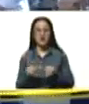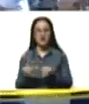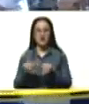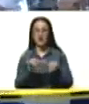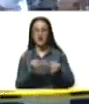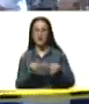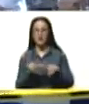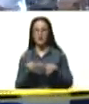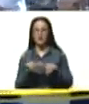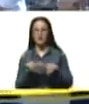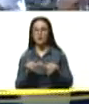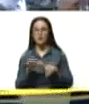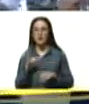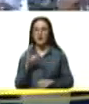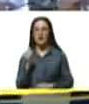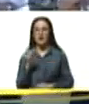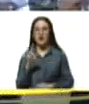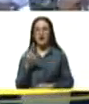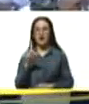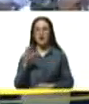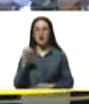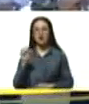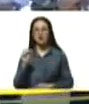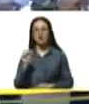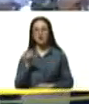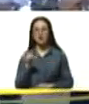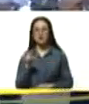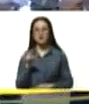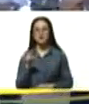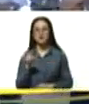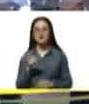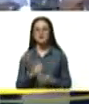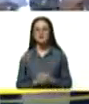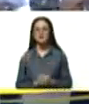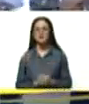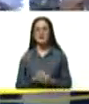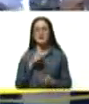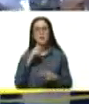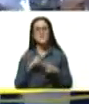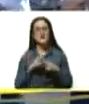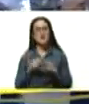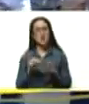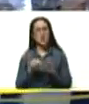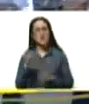Carlos Axby, de la familia Axby. ¿De dónde viene ese apellido, Carlos?